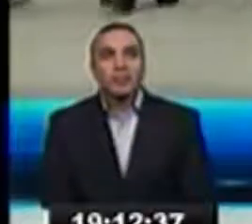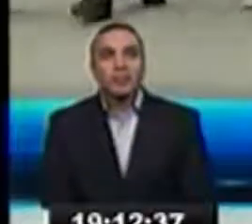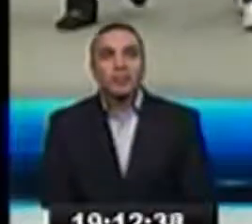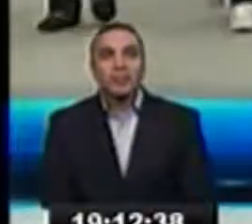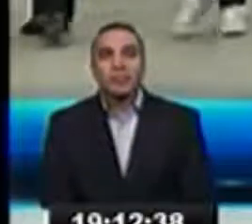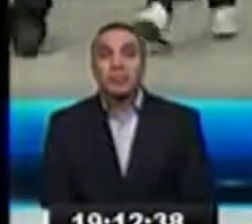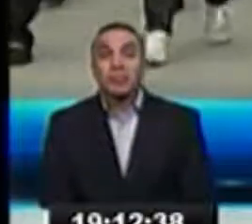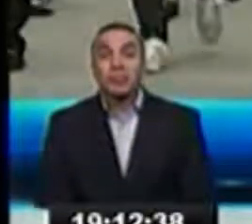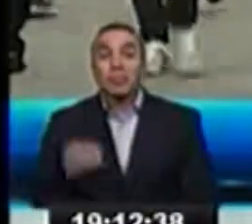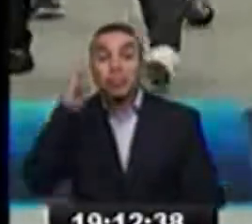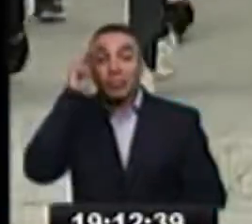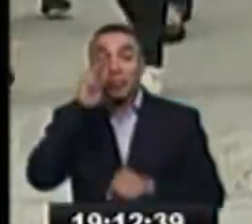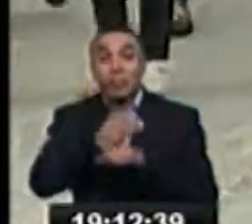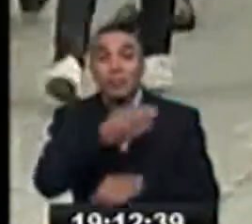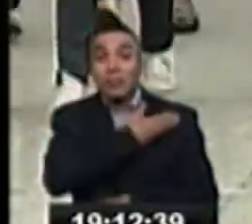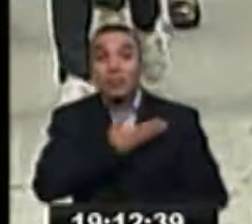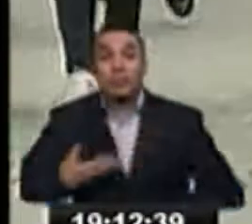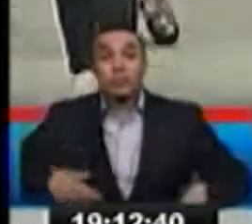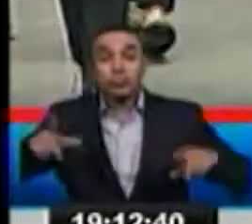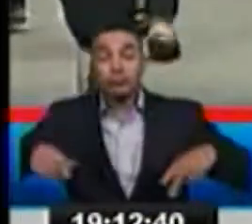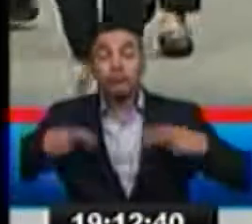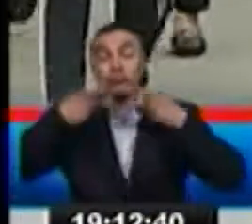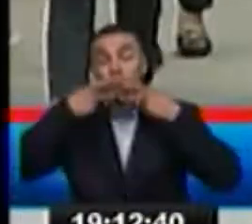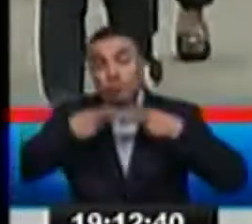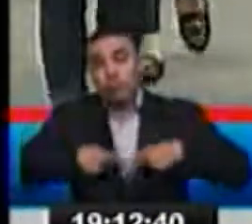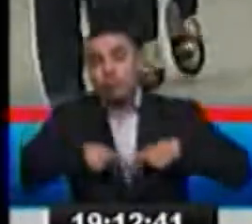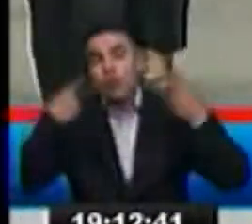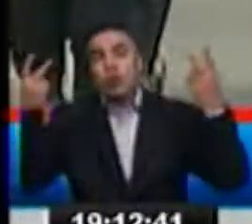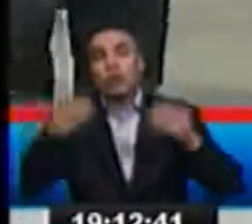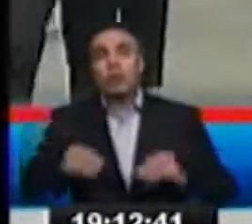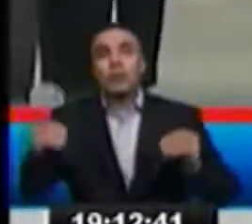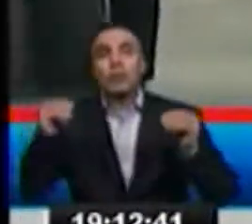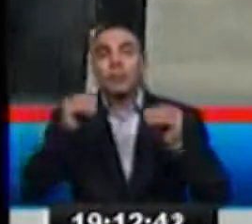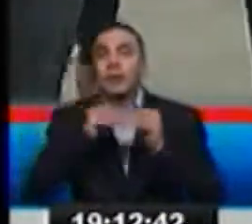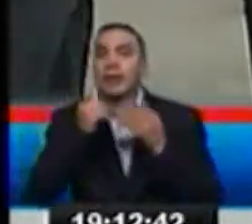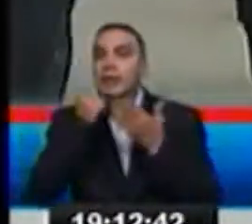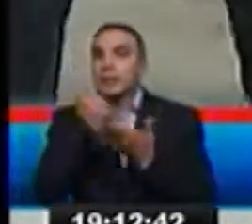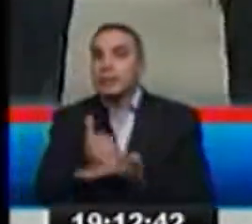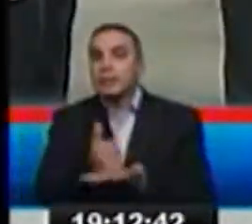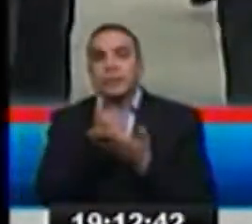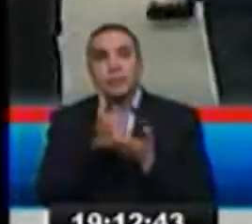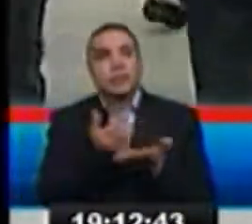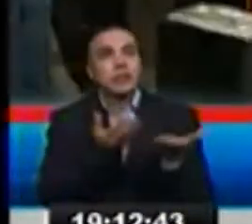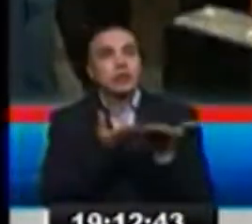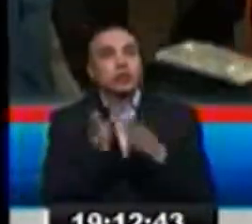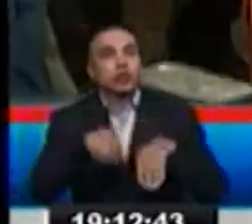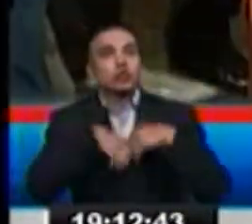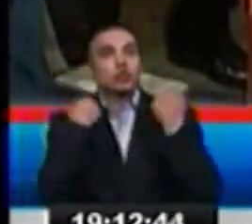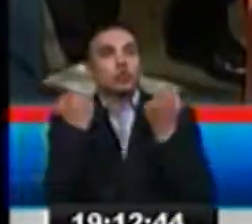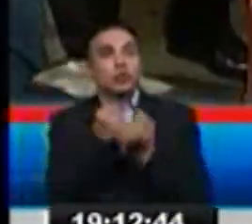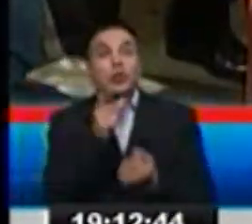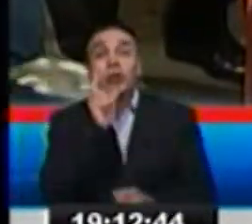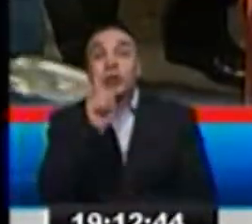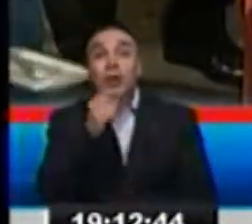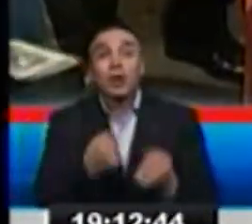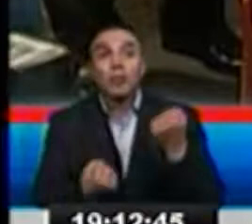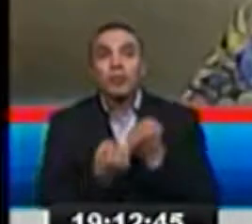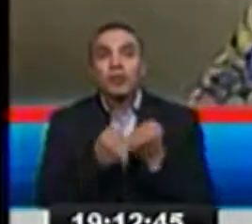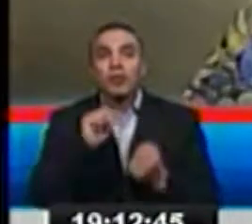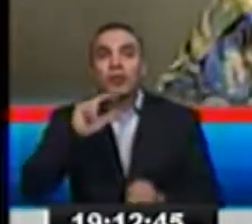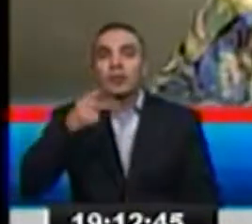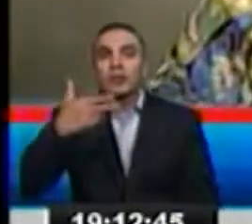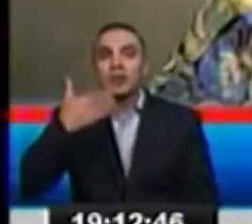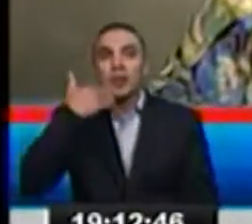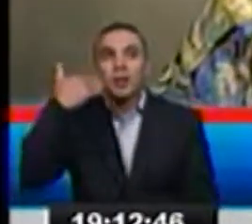En mayo, el presidente Lenín Moreno anunció la potenciación de la cobertura y servicios sociales, principalmente a favor de los adultos